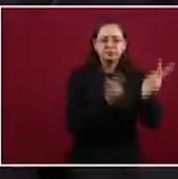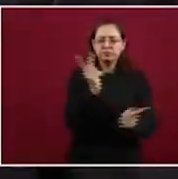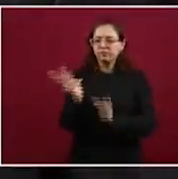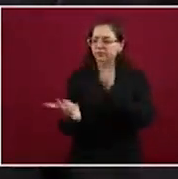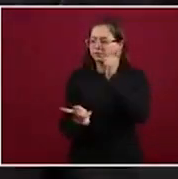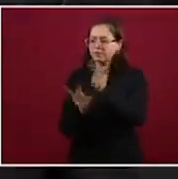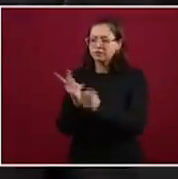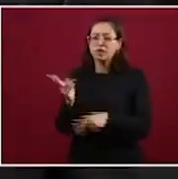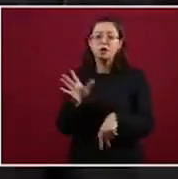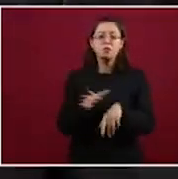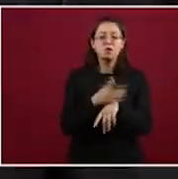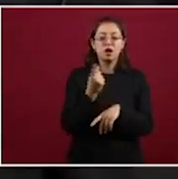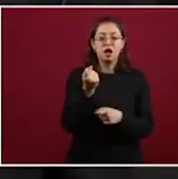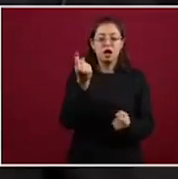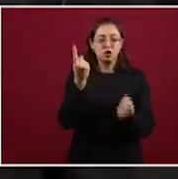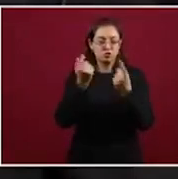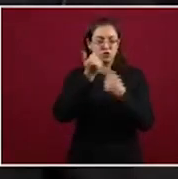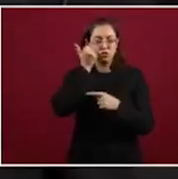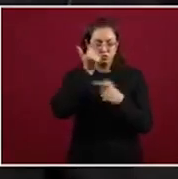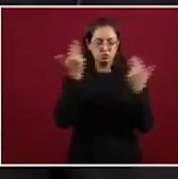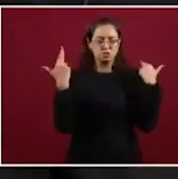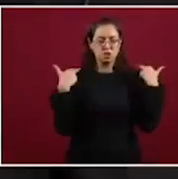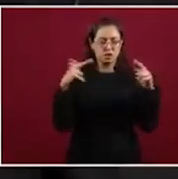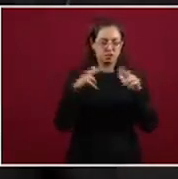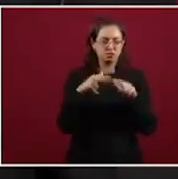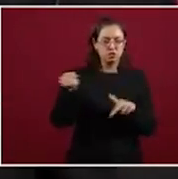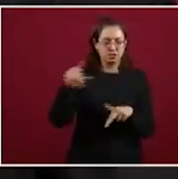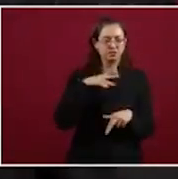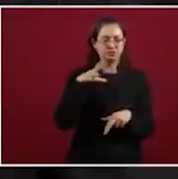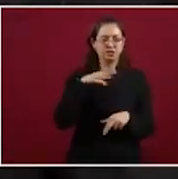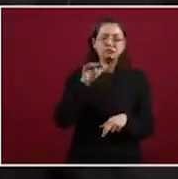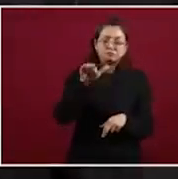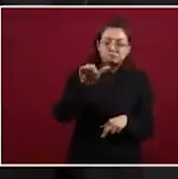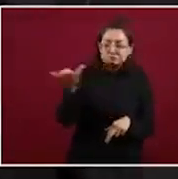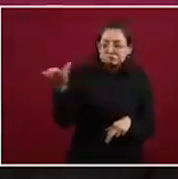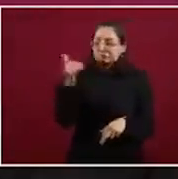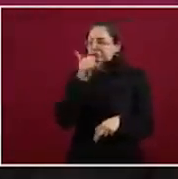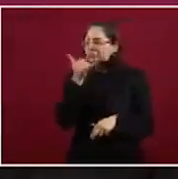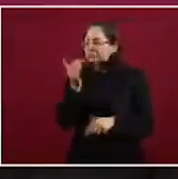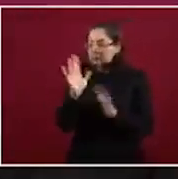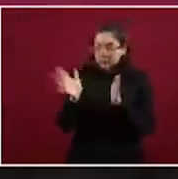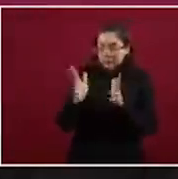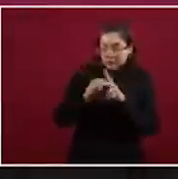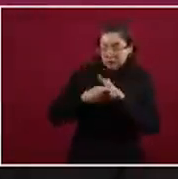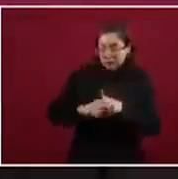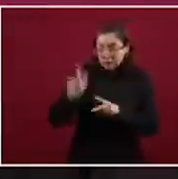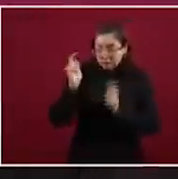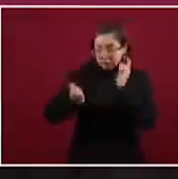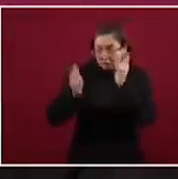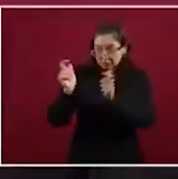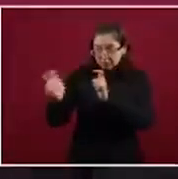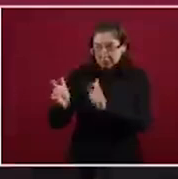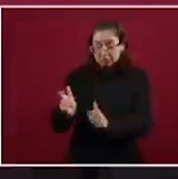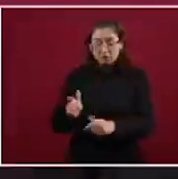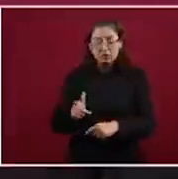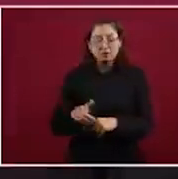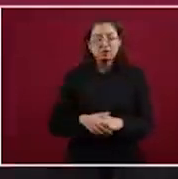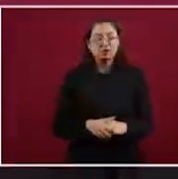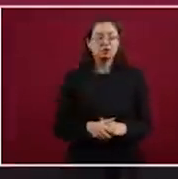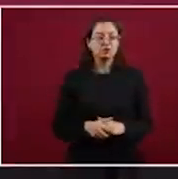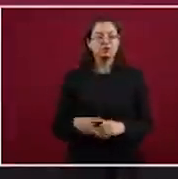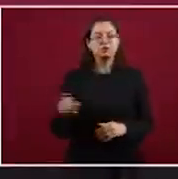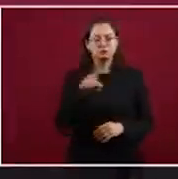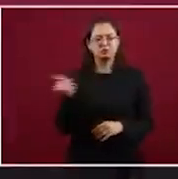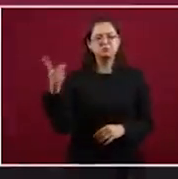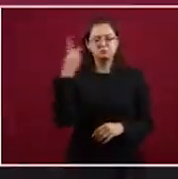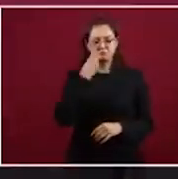porque habían alumnos y habían maestros, y les pregunté que si ya habían llegado los pagos. Y